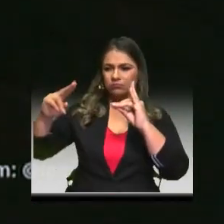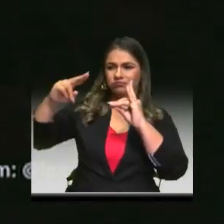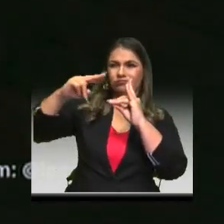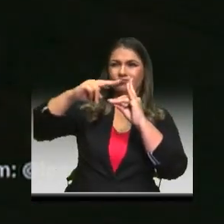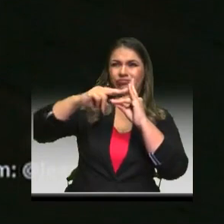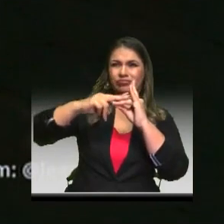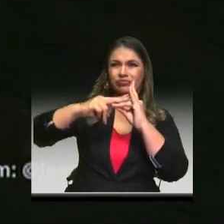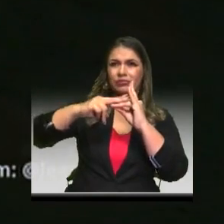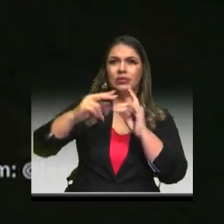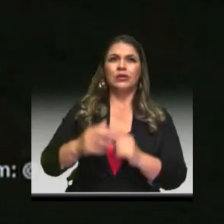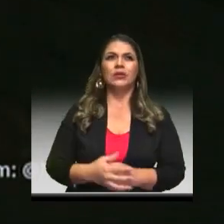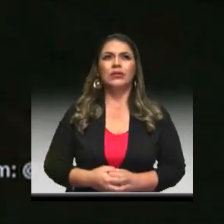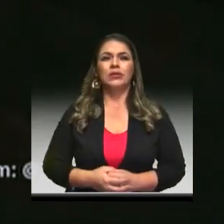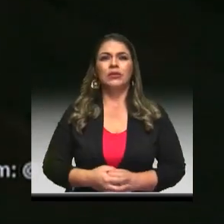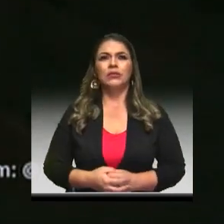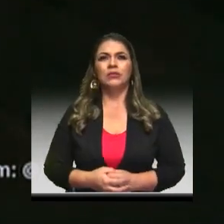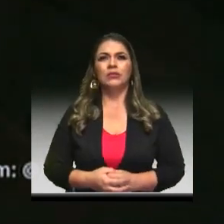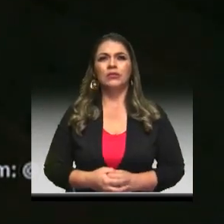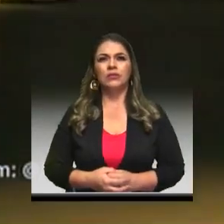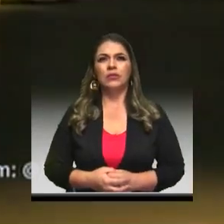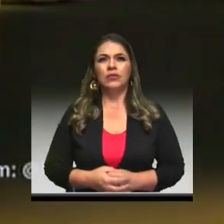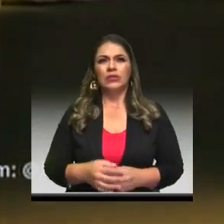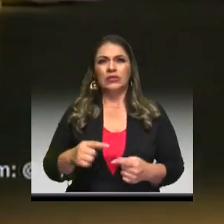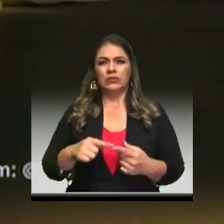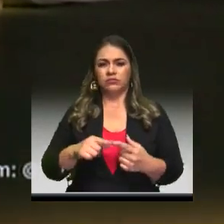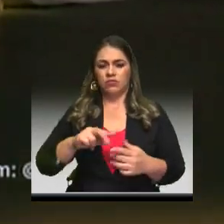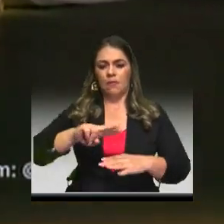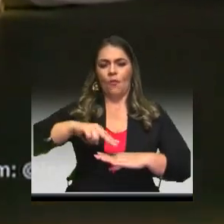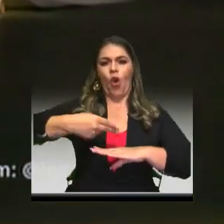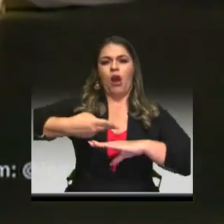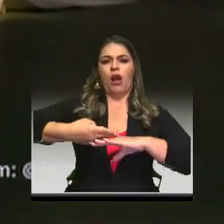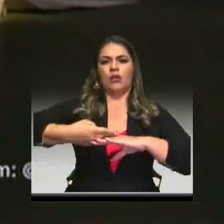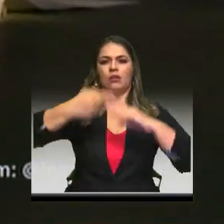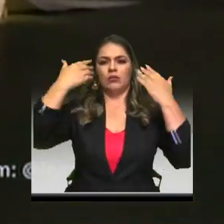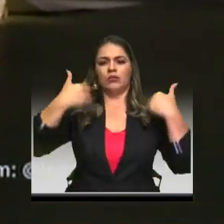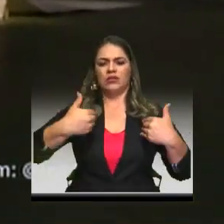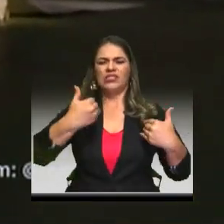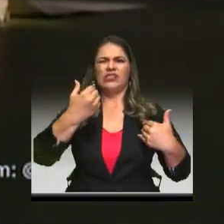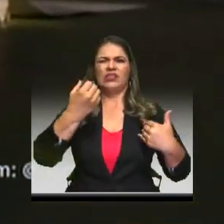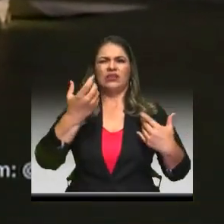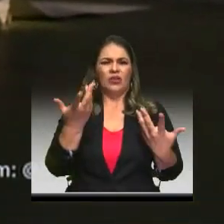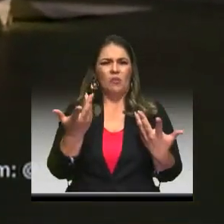le colgaba un brazo, le colgaba una pierna, estaba boca arriba y tenía